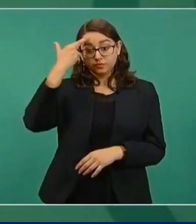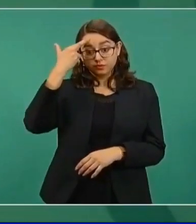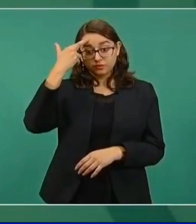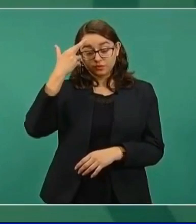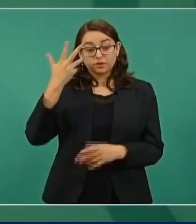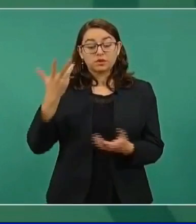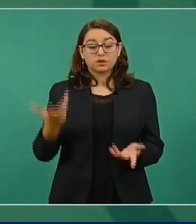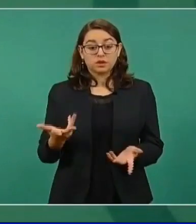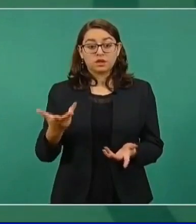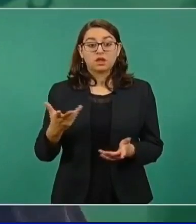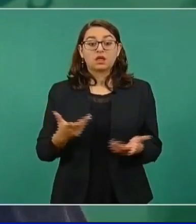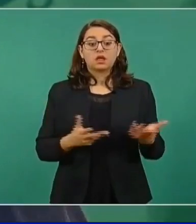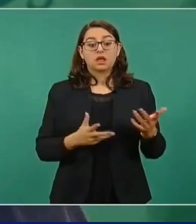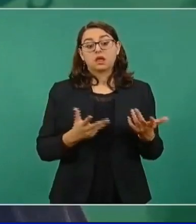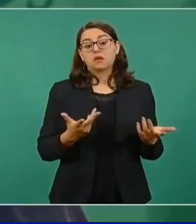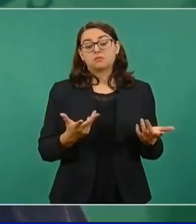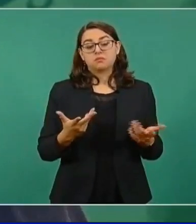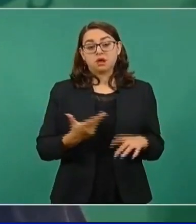posrevolucionarios